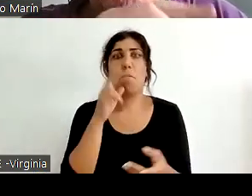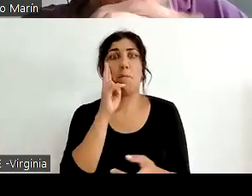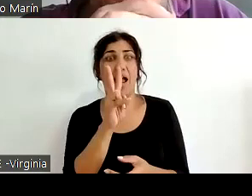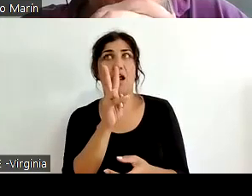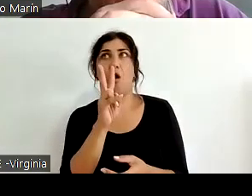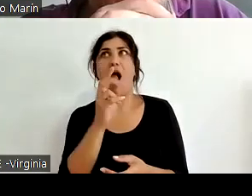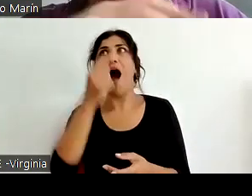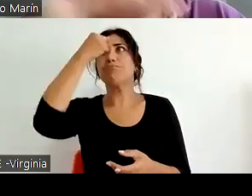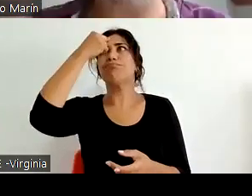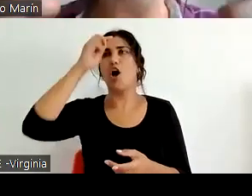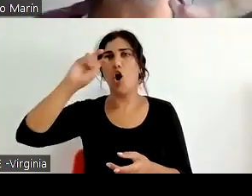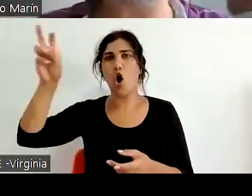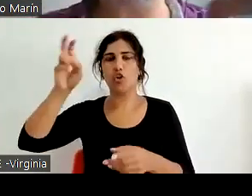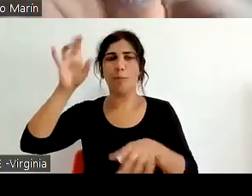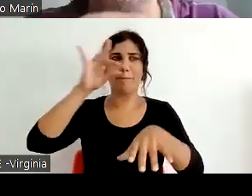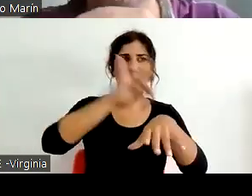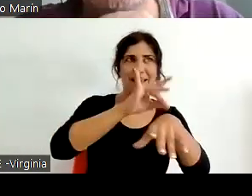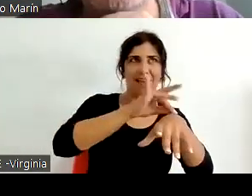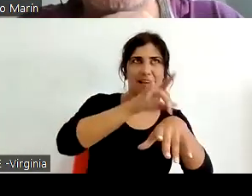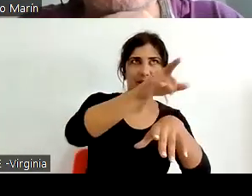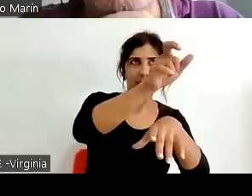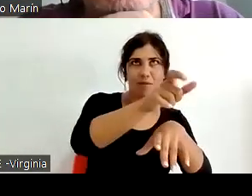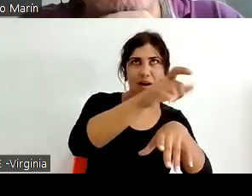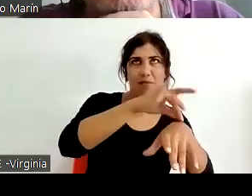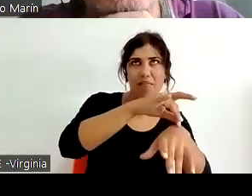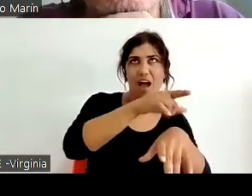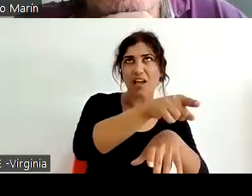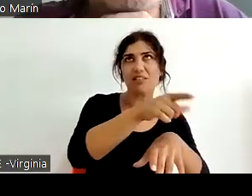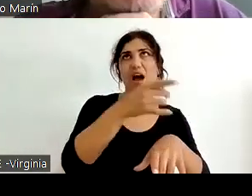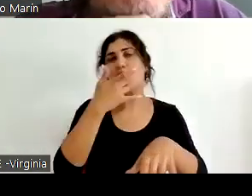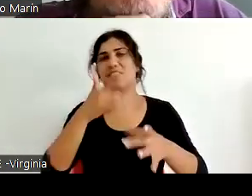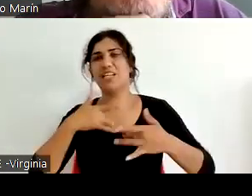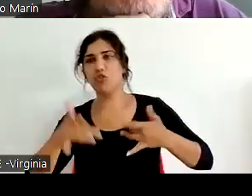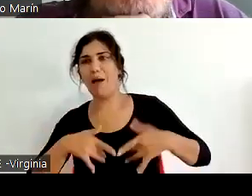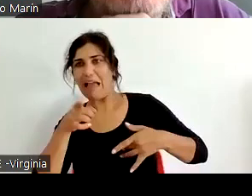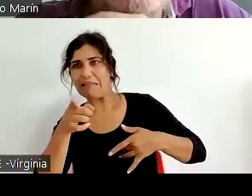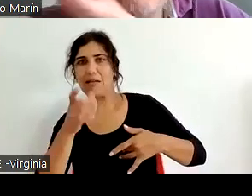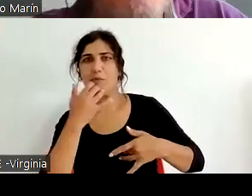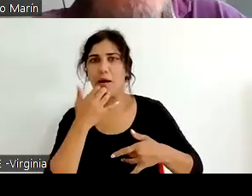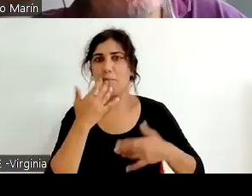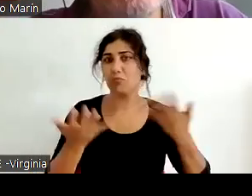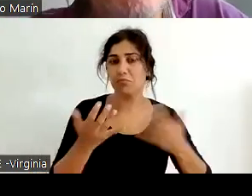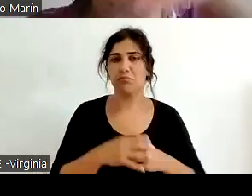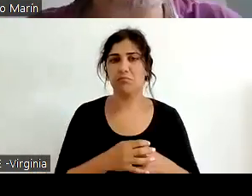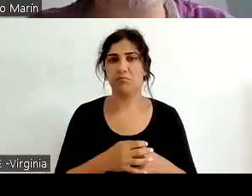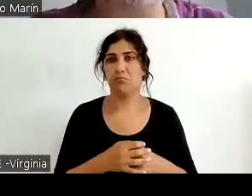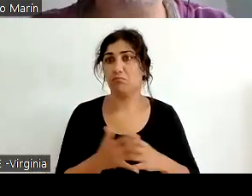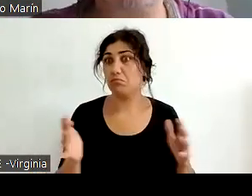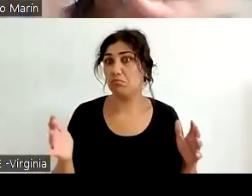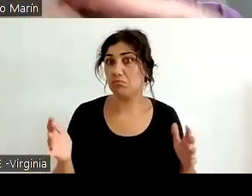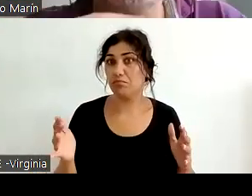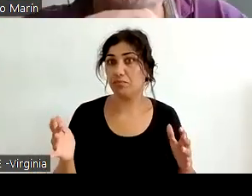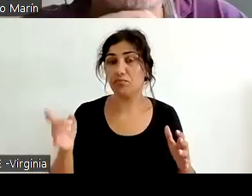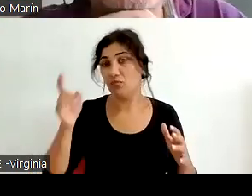venir bien en este tipo de patología, por la composición que hemos ido comentando. Se me han ocurrido todos estos porque quizás eran los